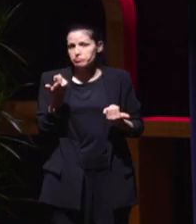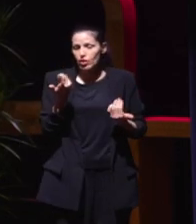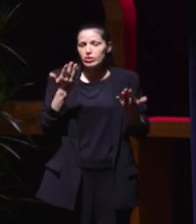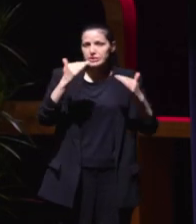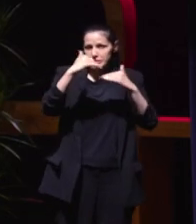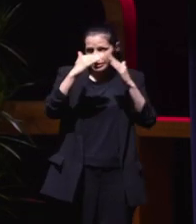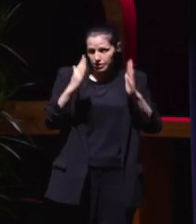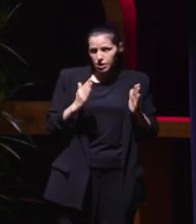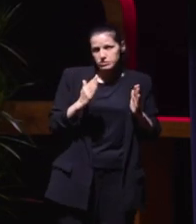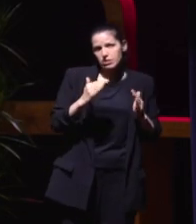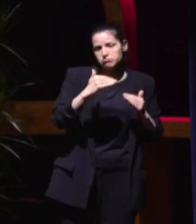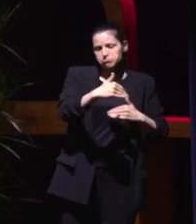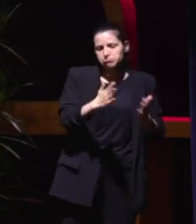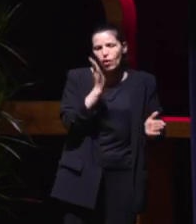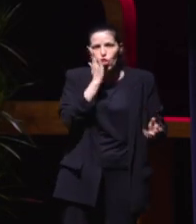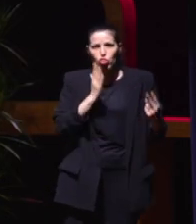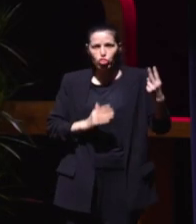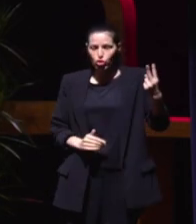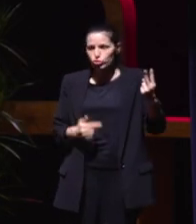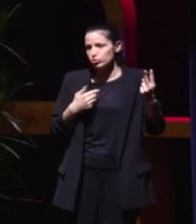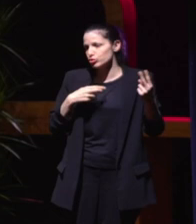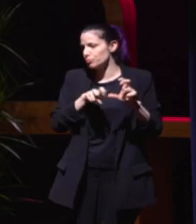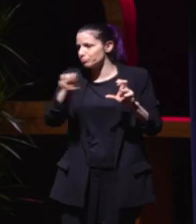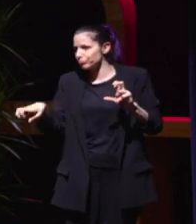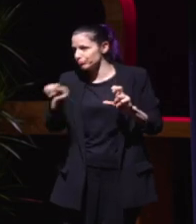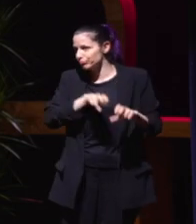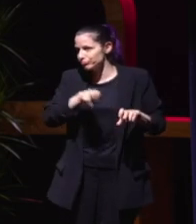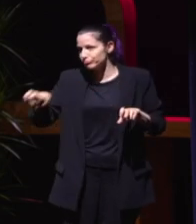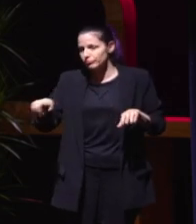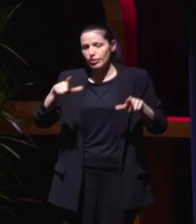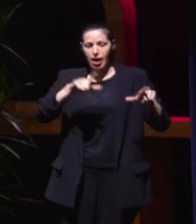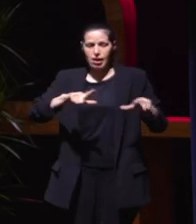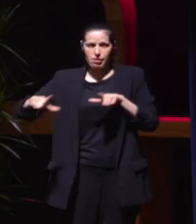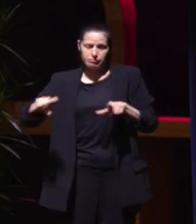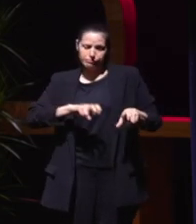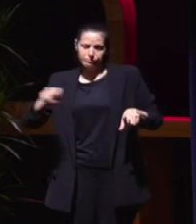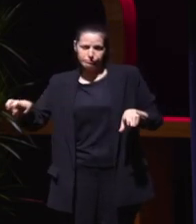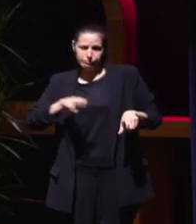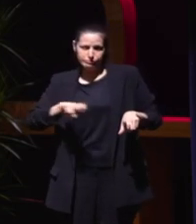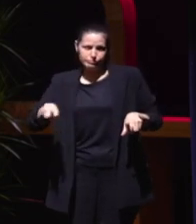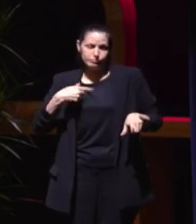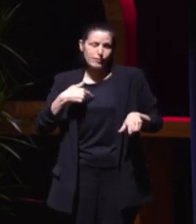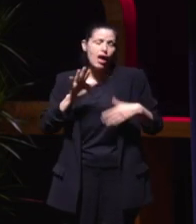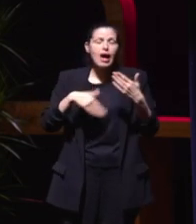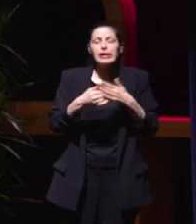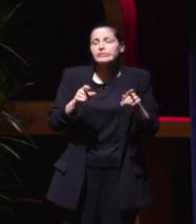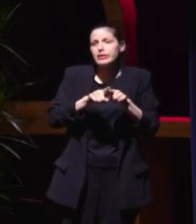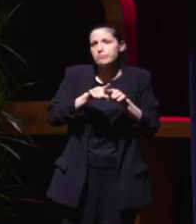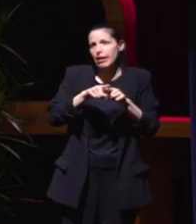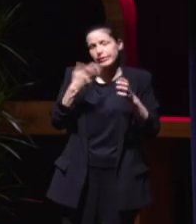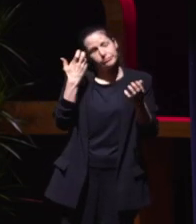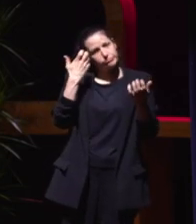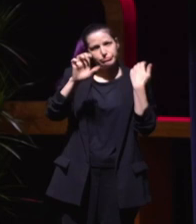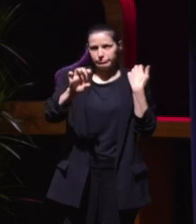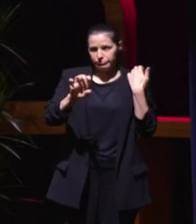dormitorios y entonces yo iba de un lado a otro hasta que ya mis hermanas se cabrearon y tal Y entonces yo ya tuve